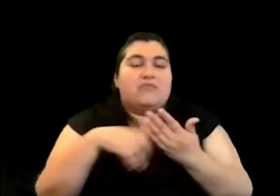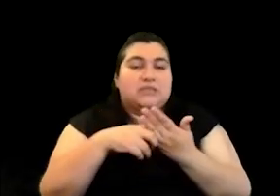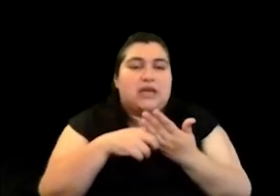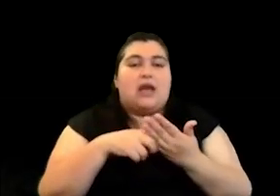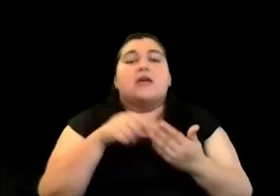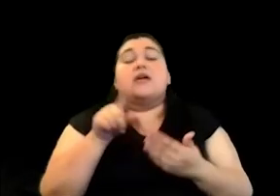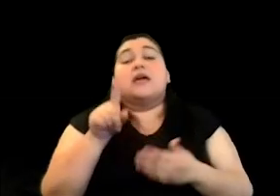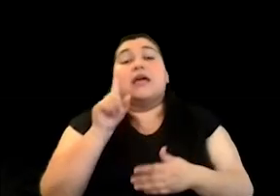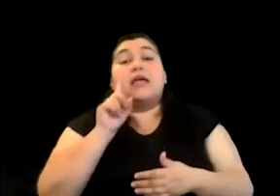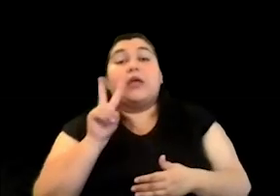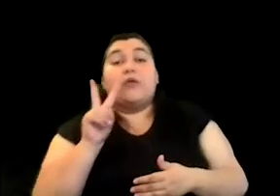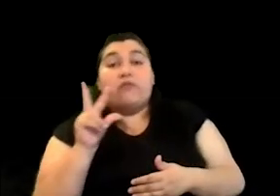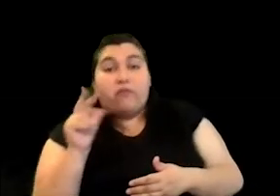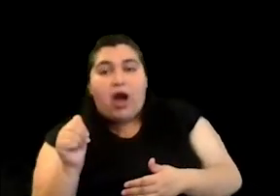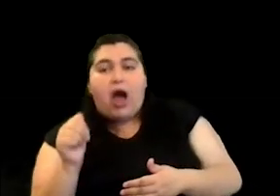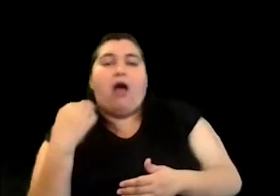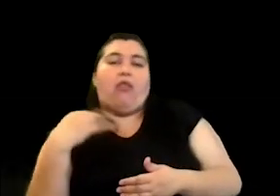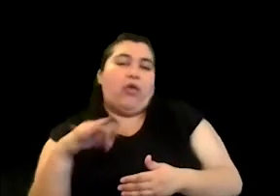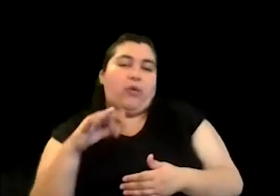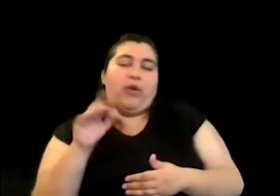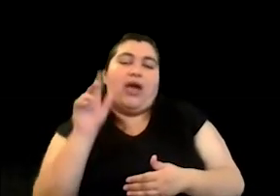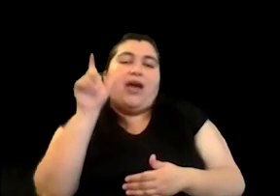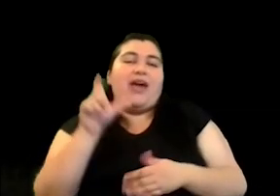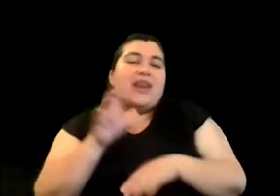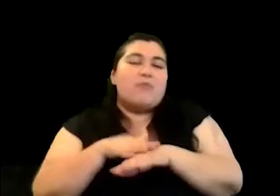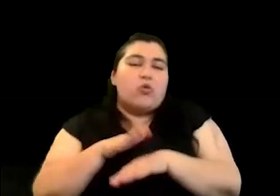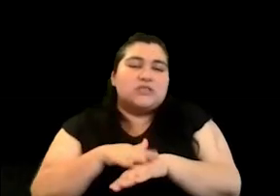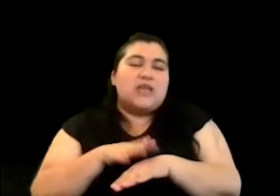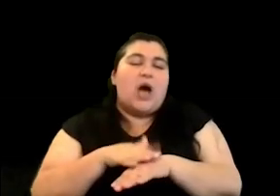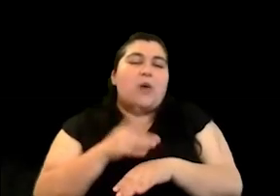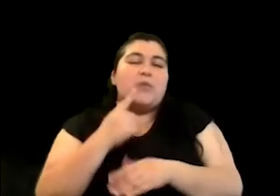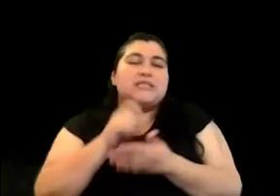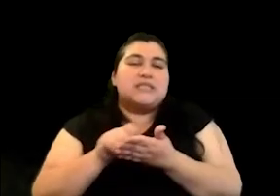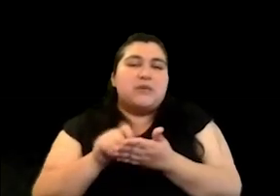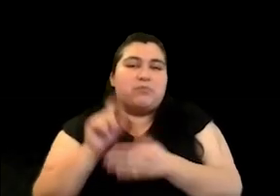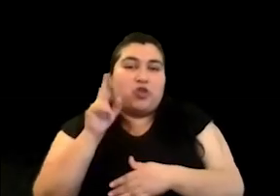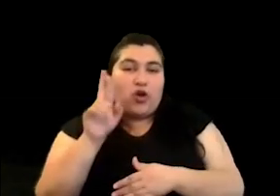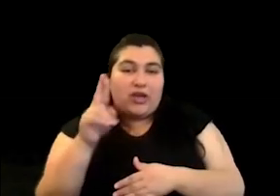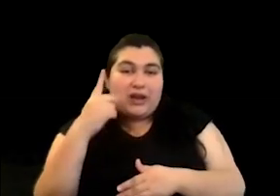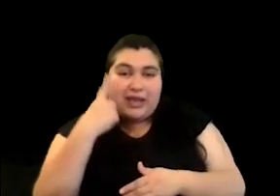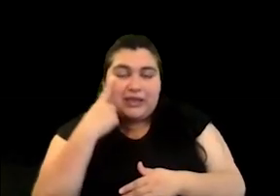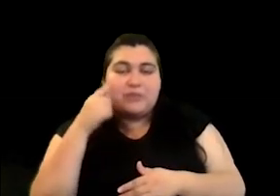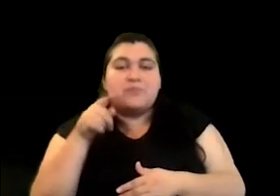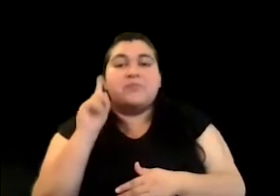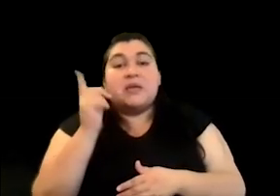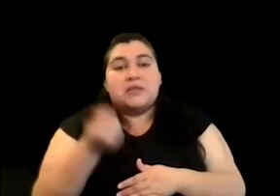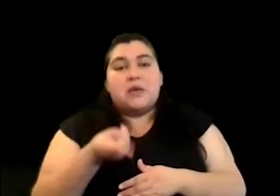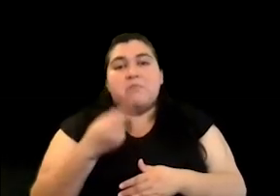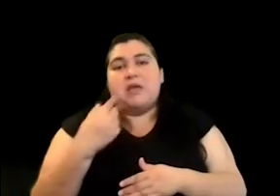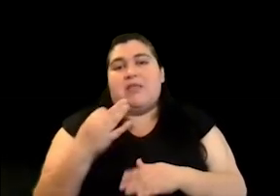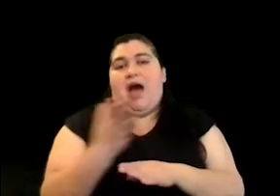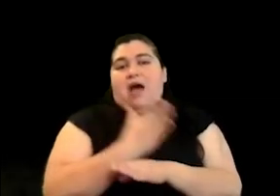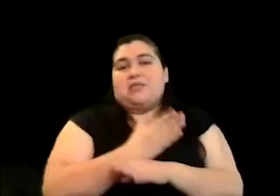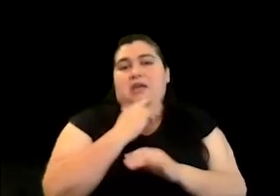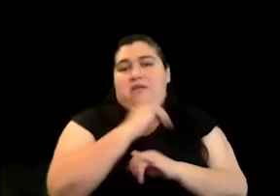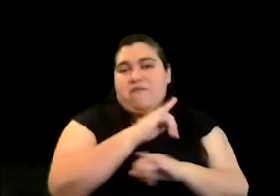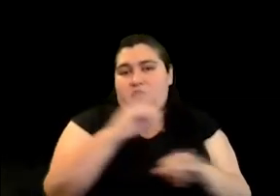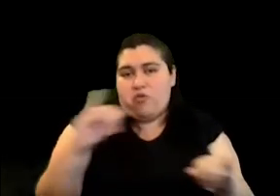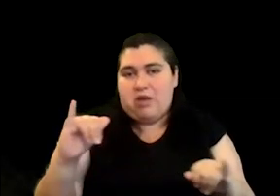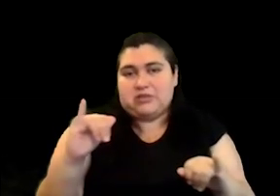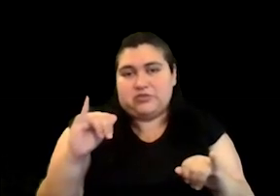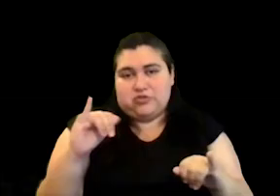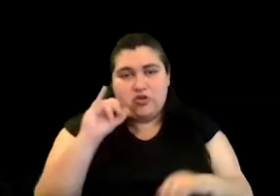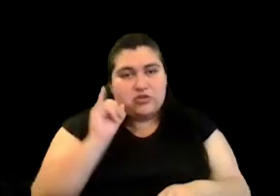que ser responsable inscripto, habiendo ser informada dicha situación cuando se generen